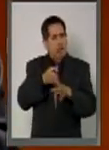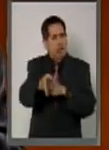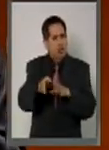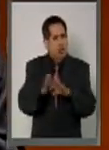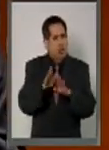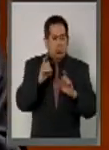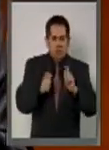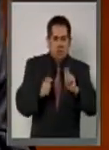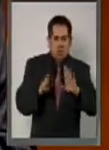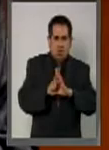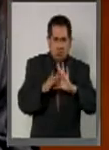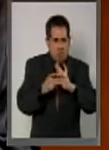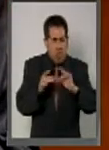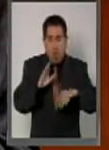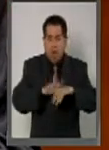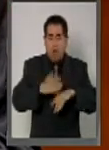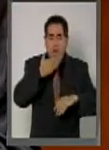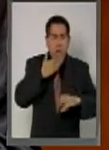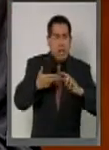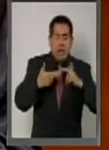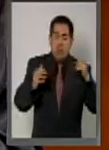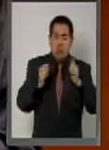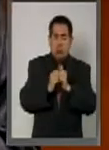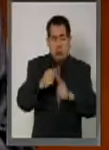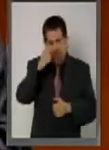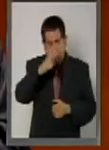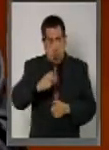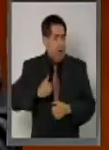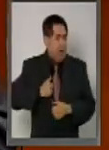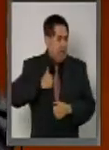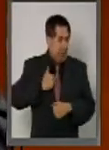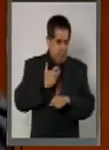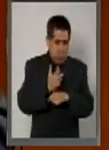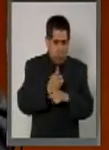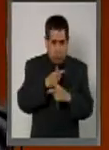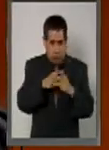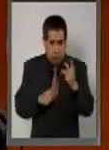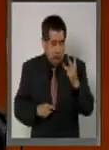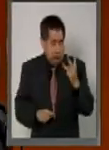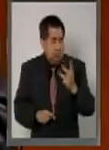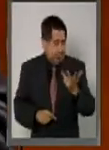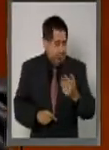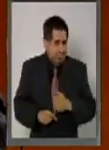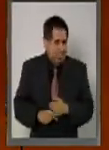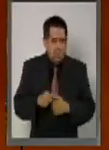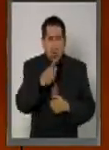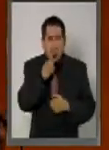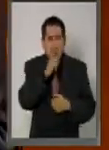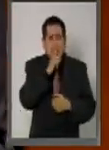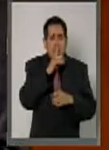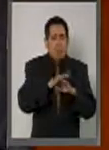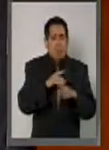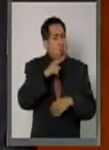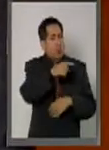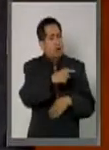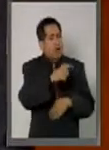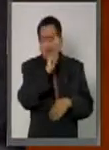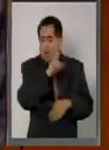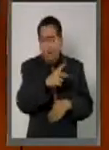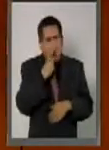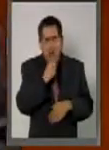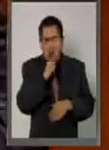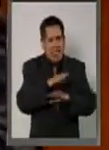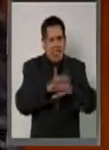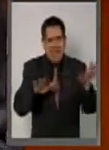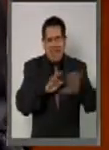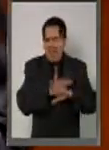de estrategia consolidar la relación de Estados Unidos con Canadá y con Estados Unidos. pero no dice nada, como usted tampoco dijo nada aquí,